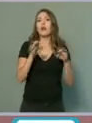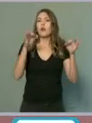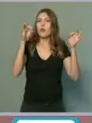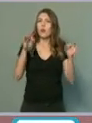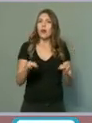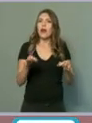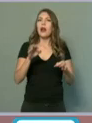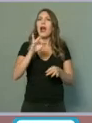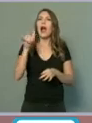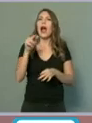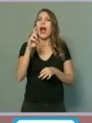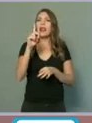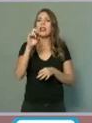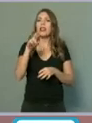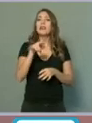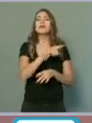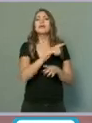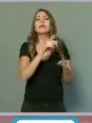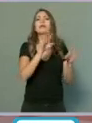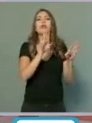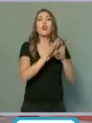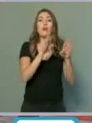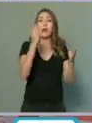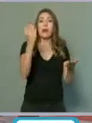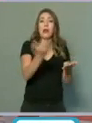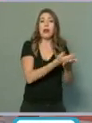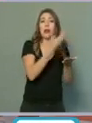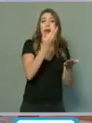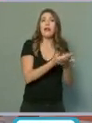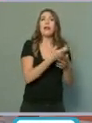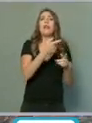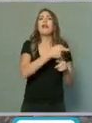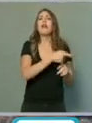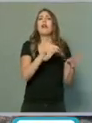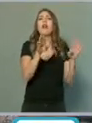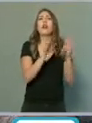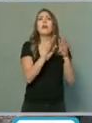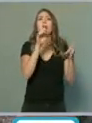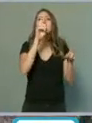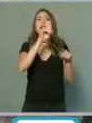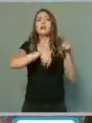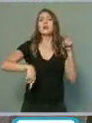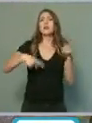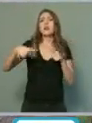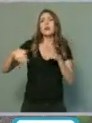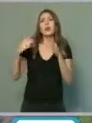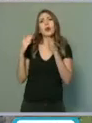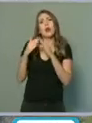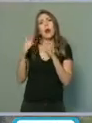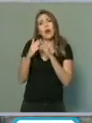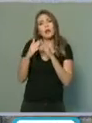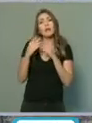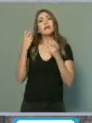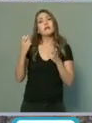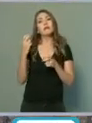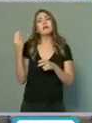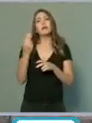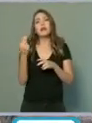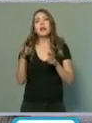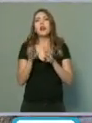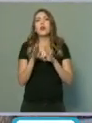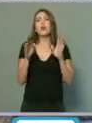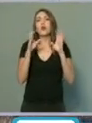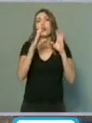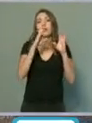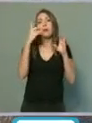originalmente, estamos acabando con sus ecosistemas, ¿no? Entonces, por eso es importante integrarlas. Aquí yo les quiero hacer un